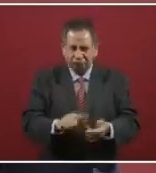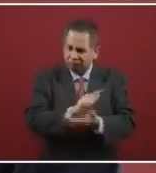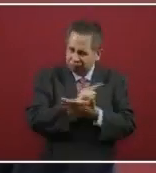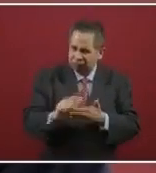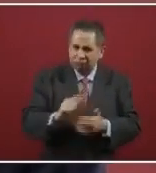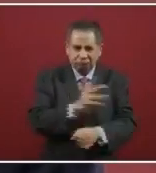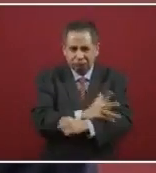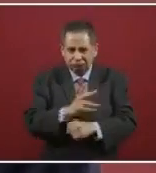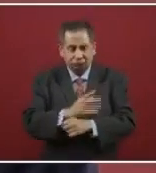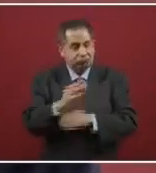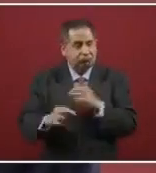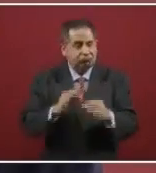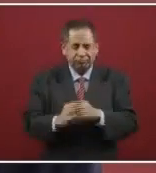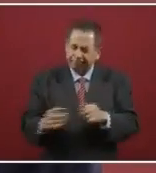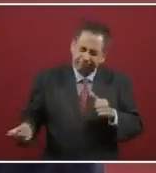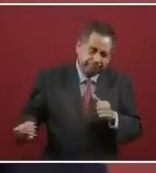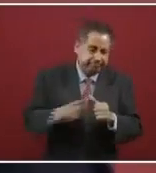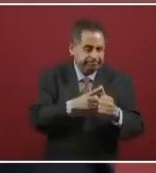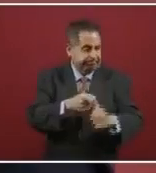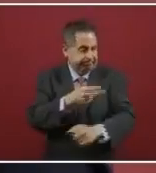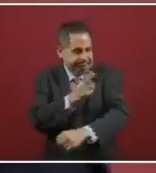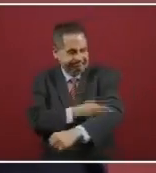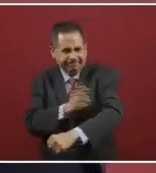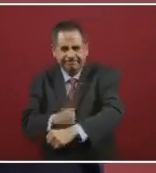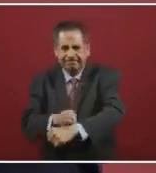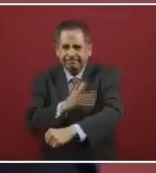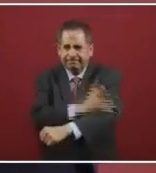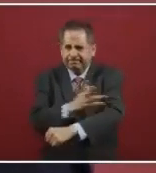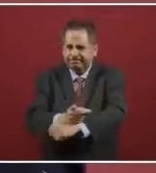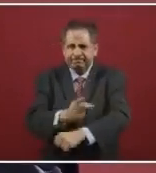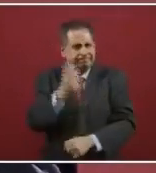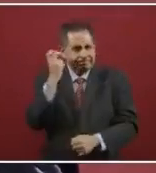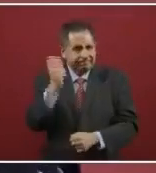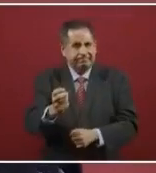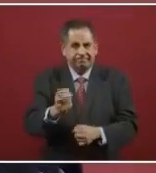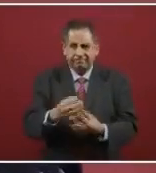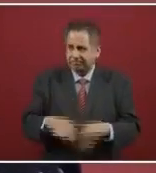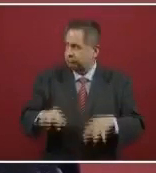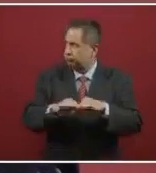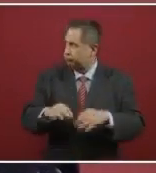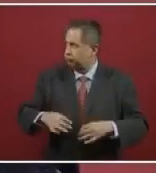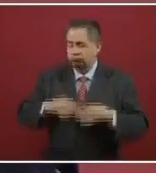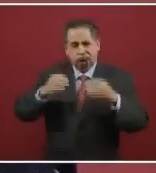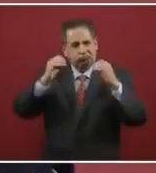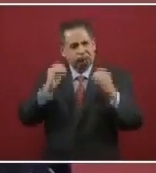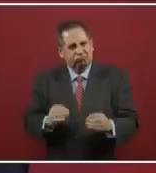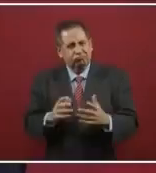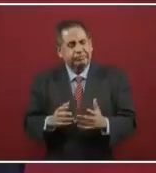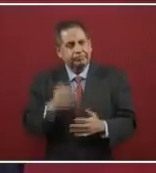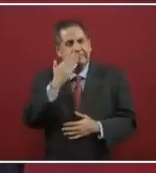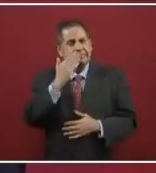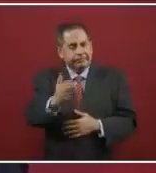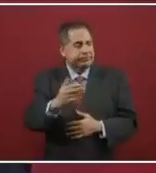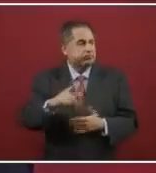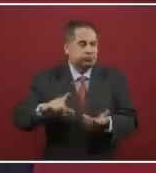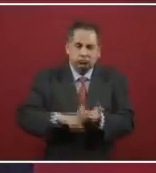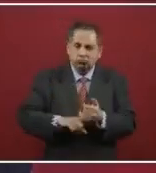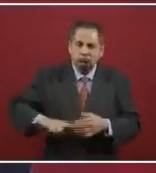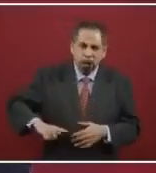Poner por delante la honestidad como forma de vida, como forma de